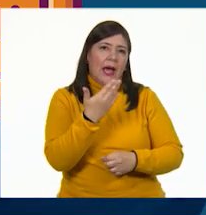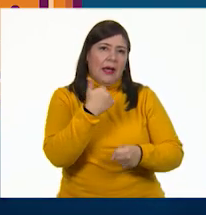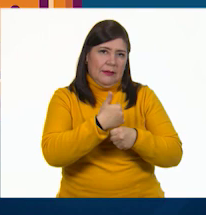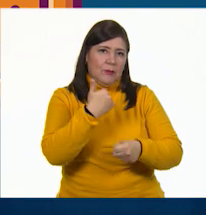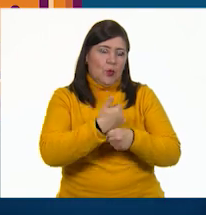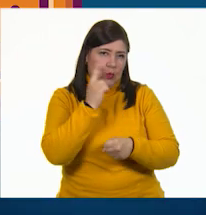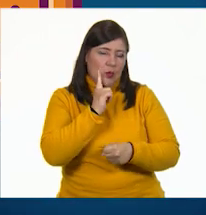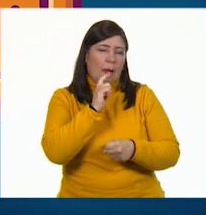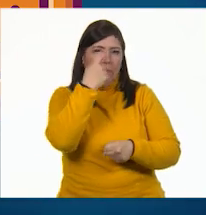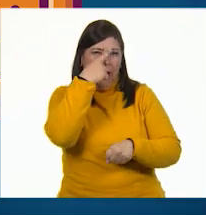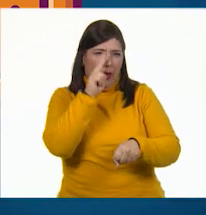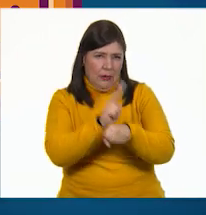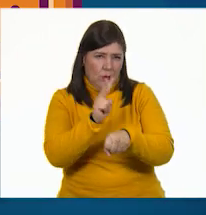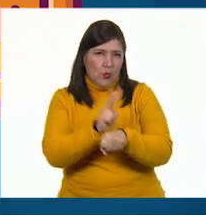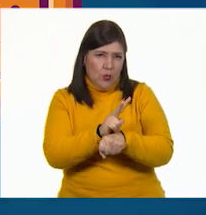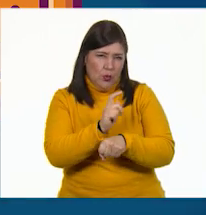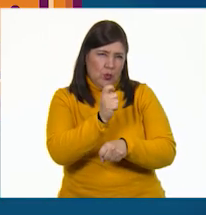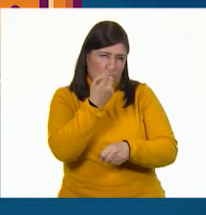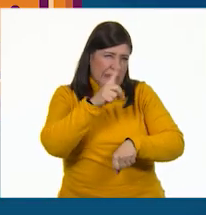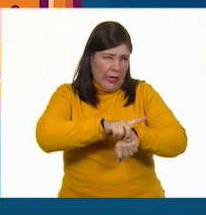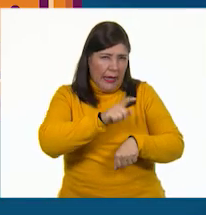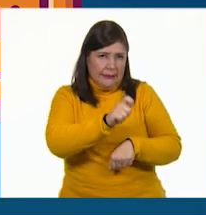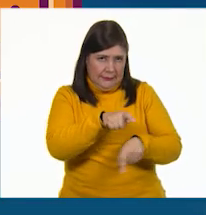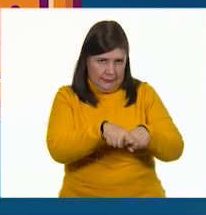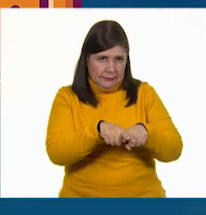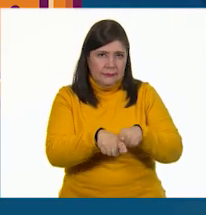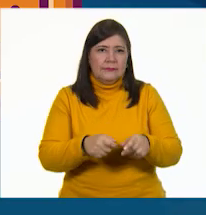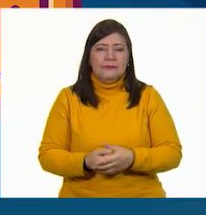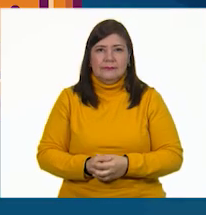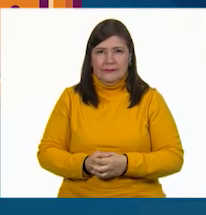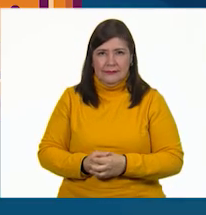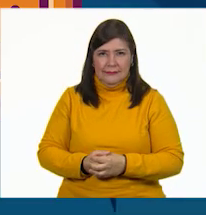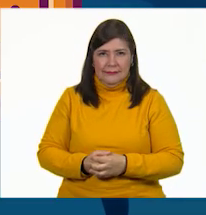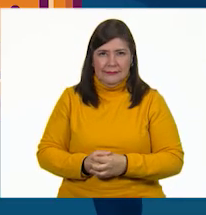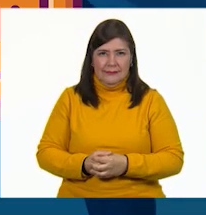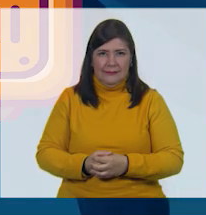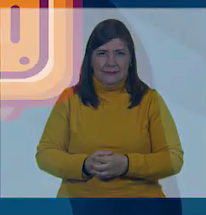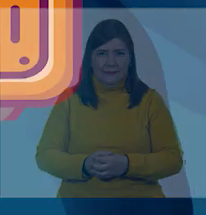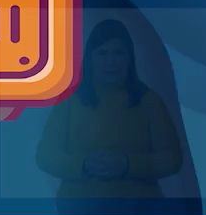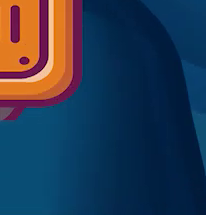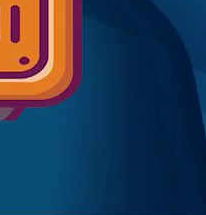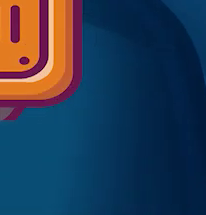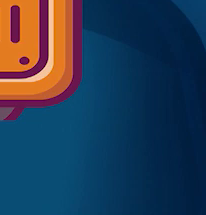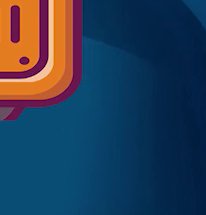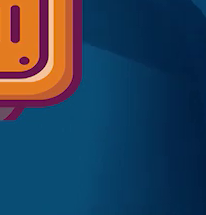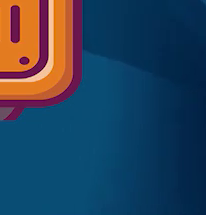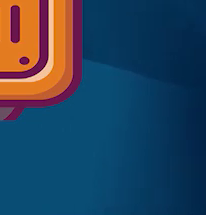día.